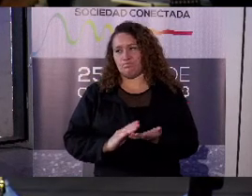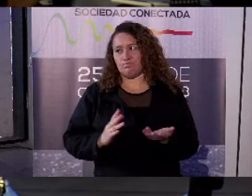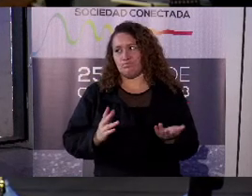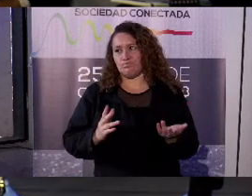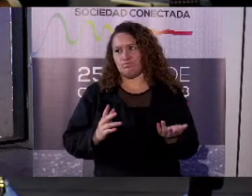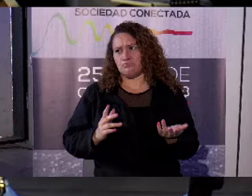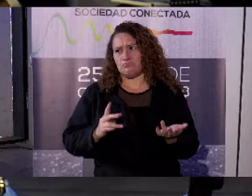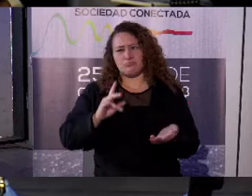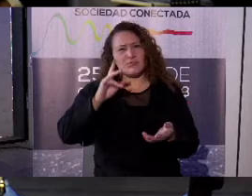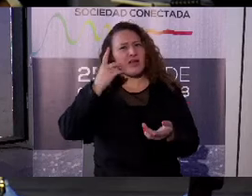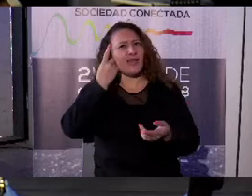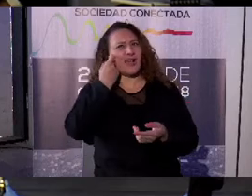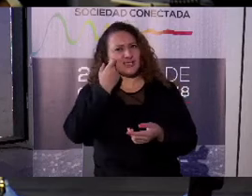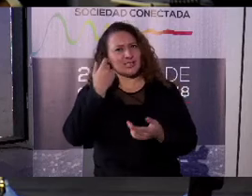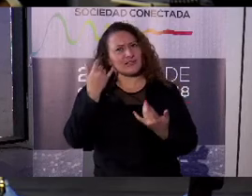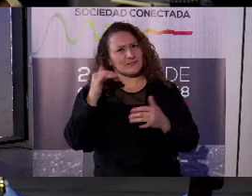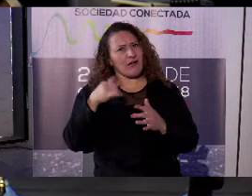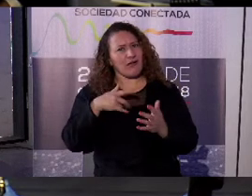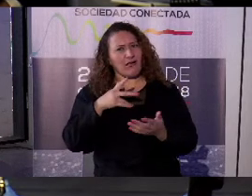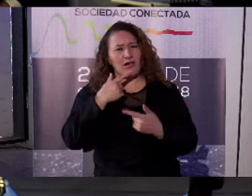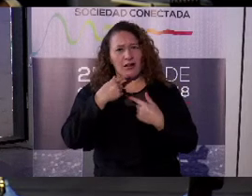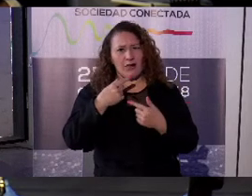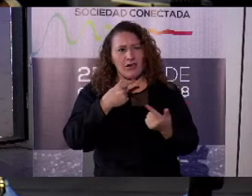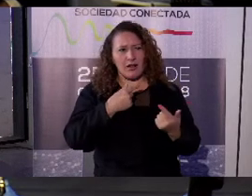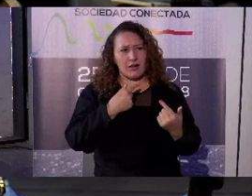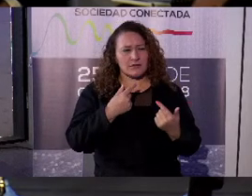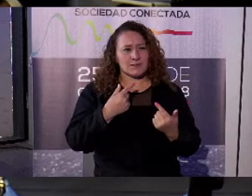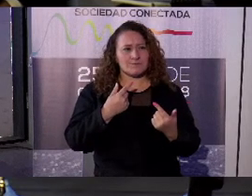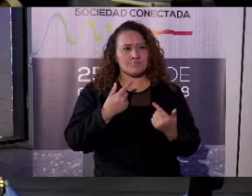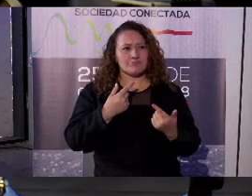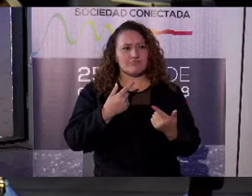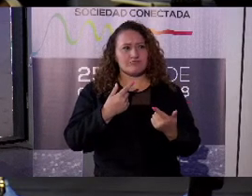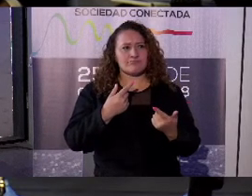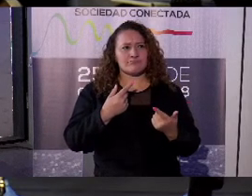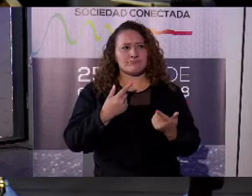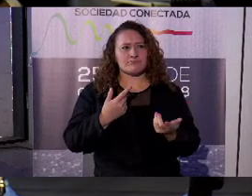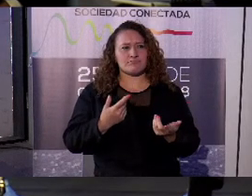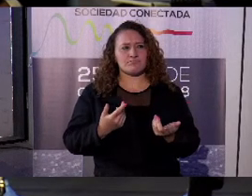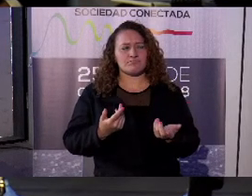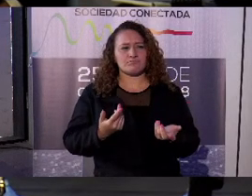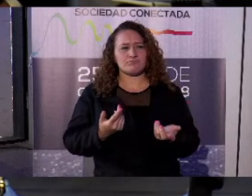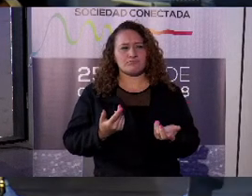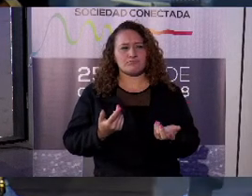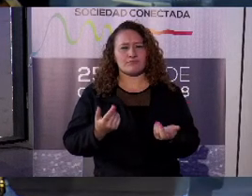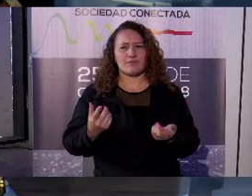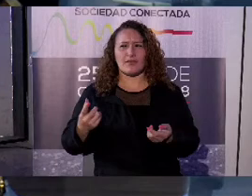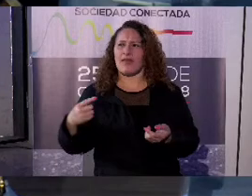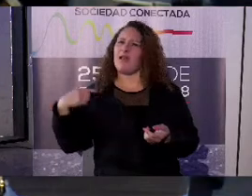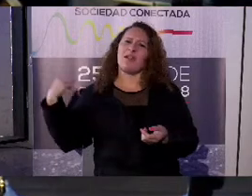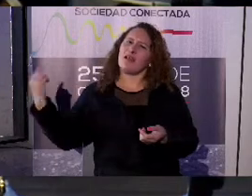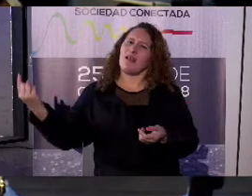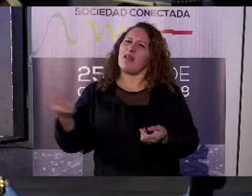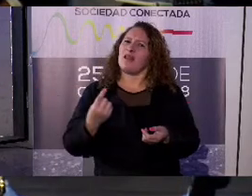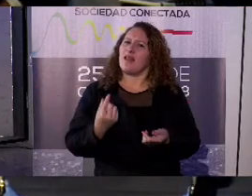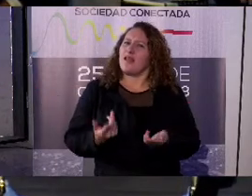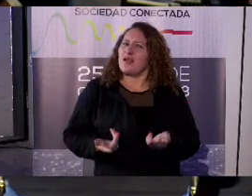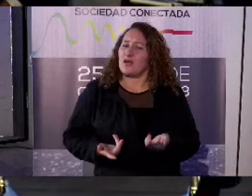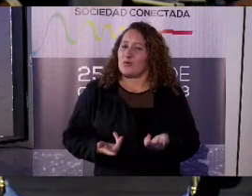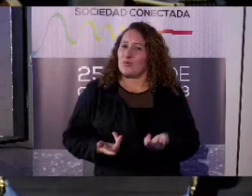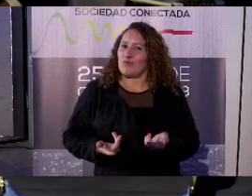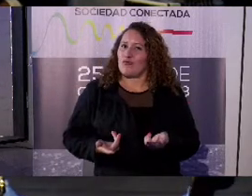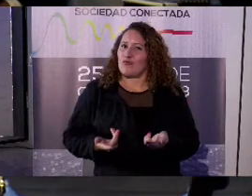creo que ayer ya Se comentaba que en general la mayoría de las administraciones tienen los mismos